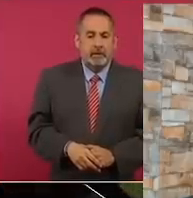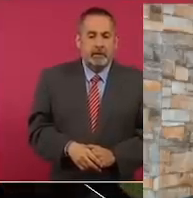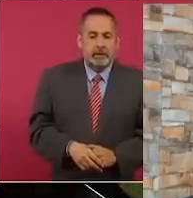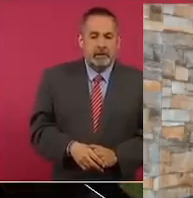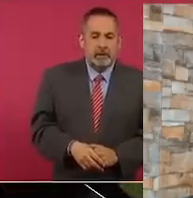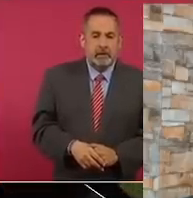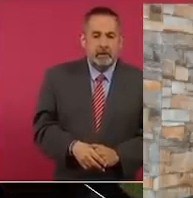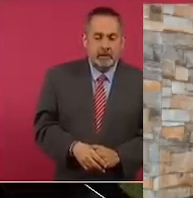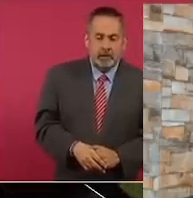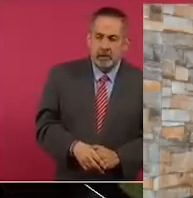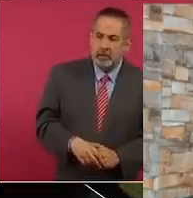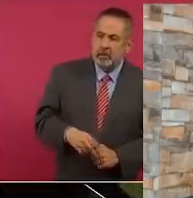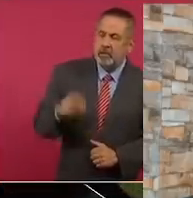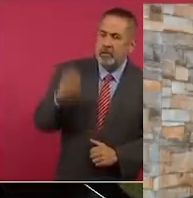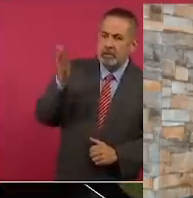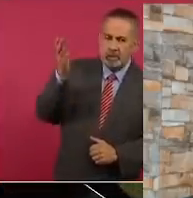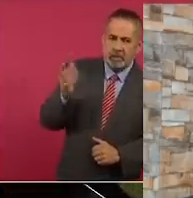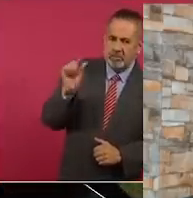excelentísimo